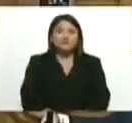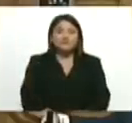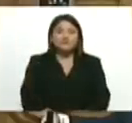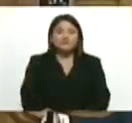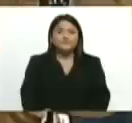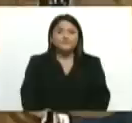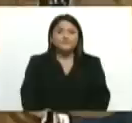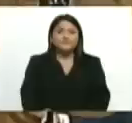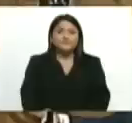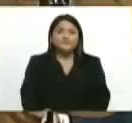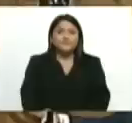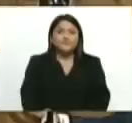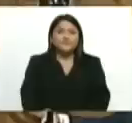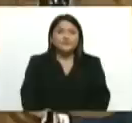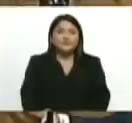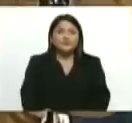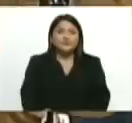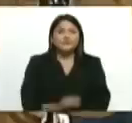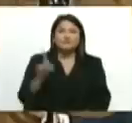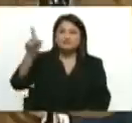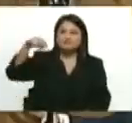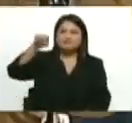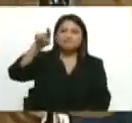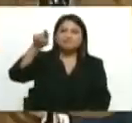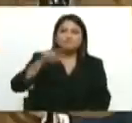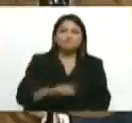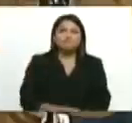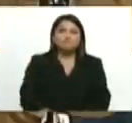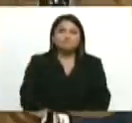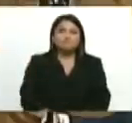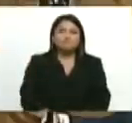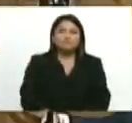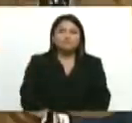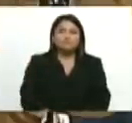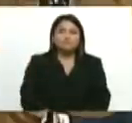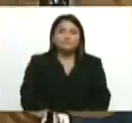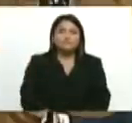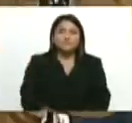deberían sustraerse de su condición de maulas,